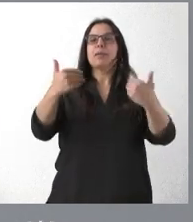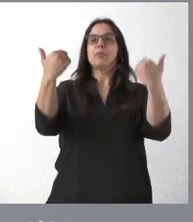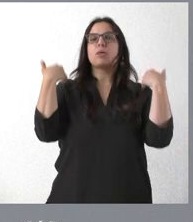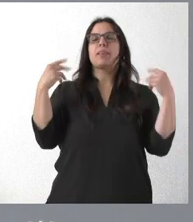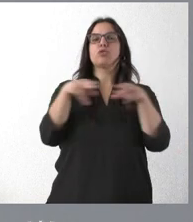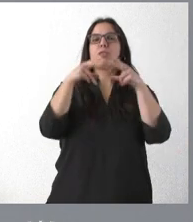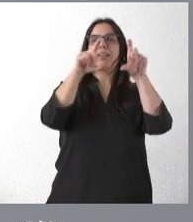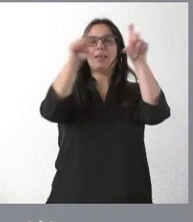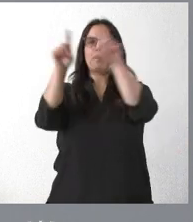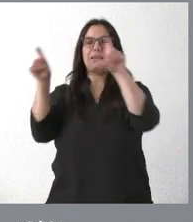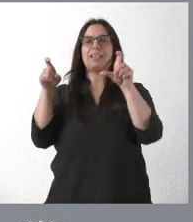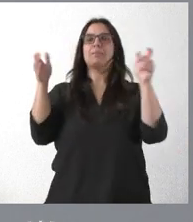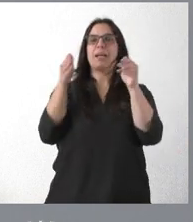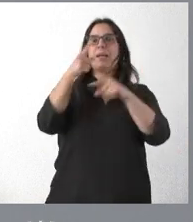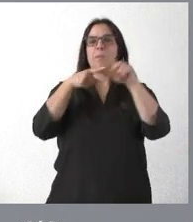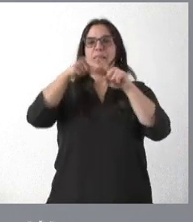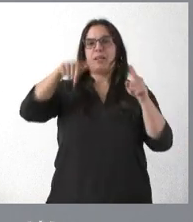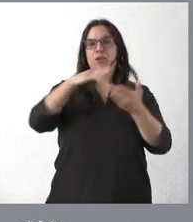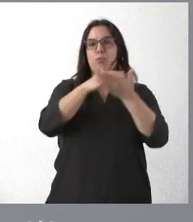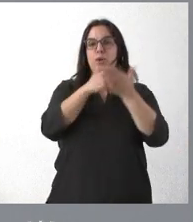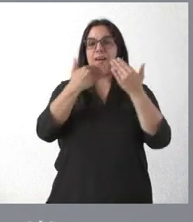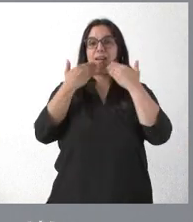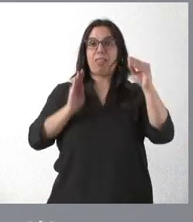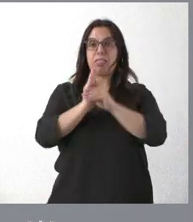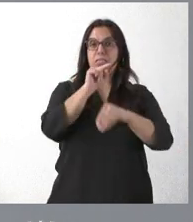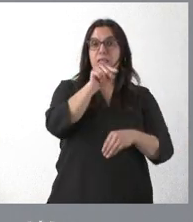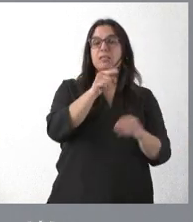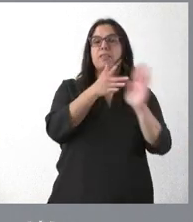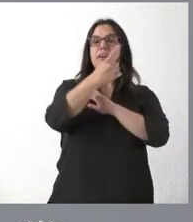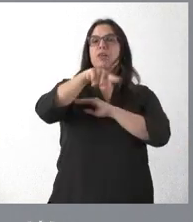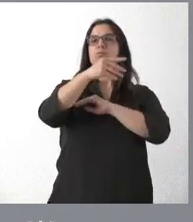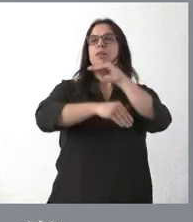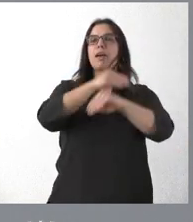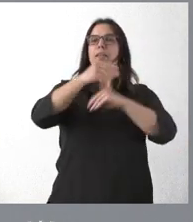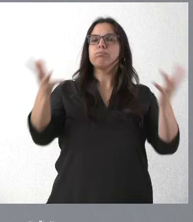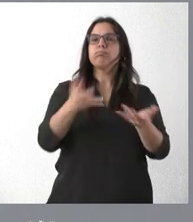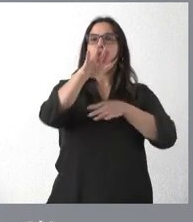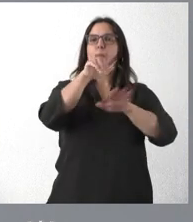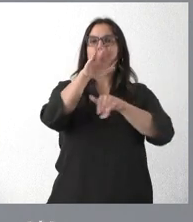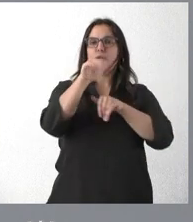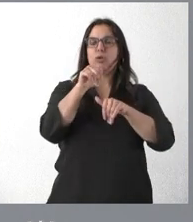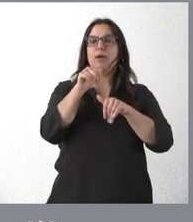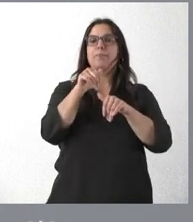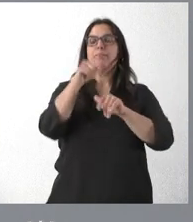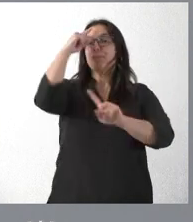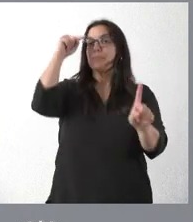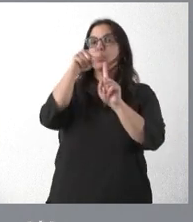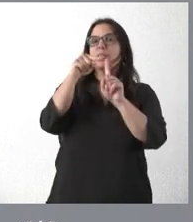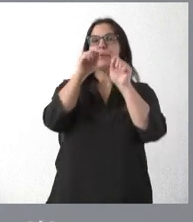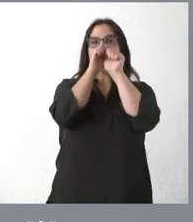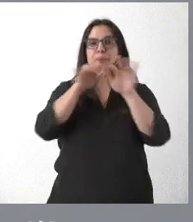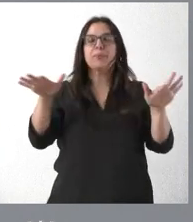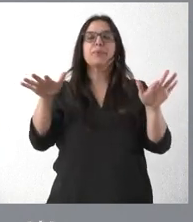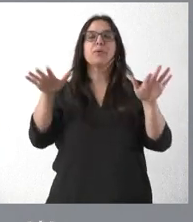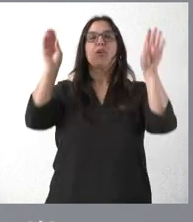las pymes de la comunidad Autónoma con esta aportación se trata de impulsar una convocatoria que tiene como objetivo difundir la